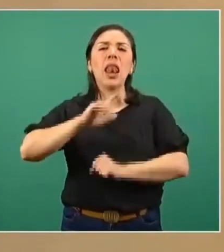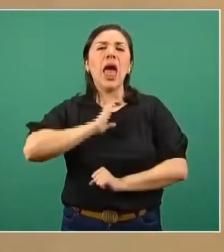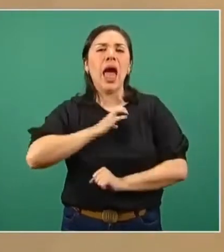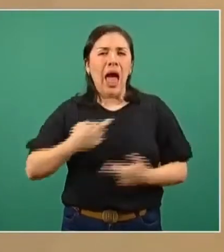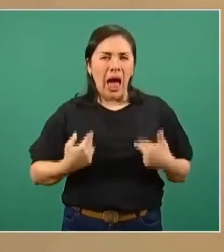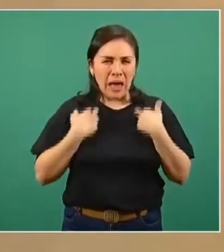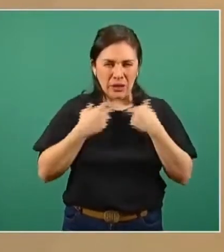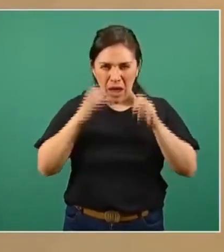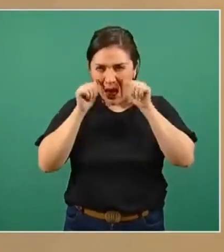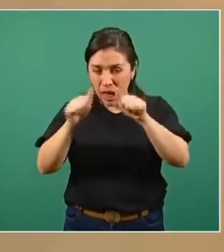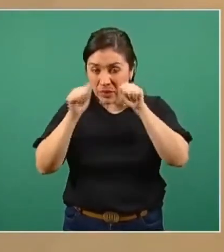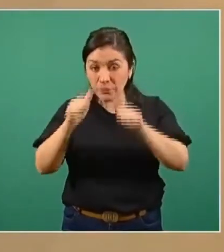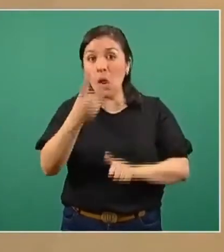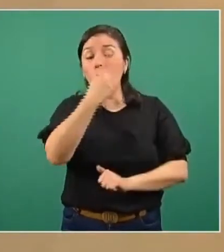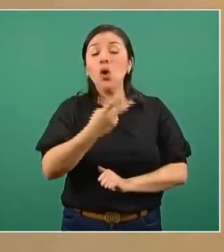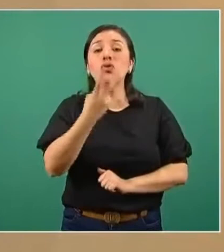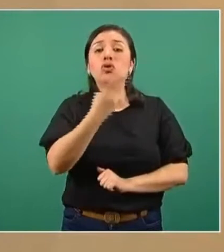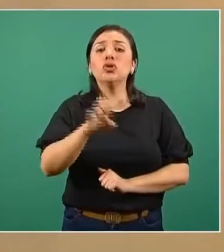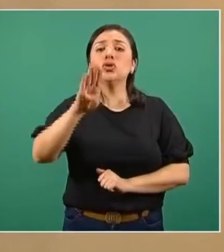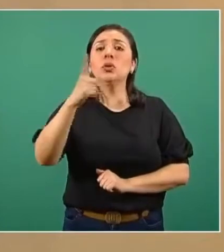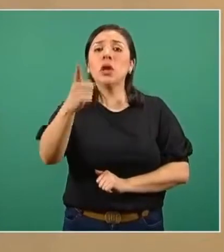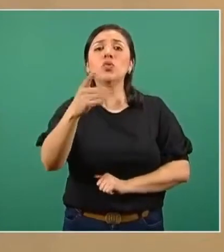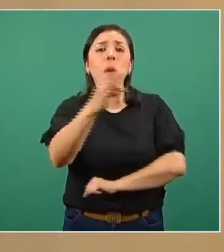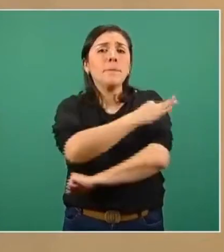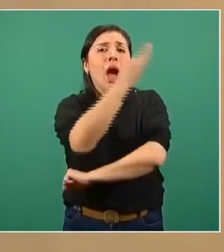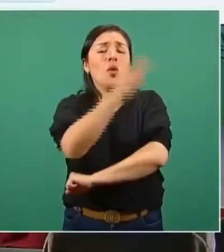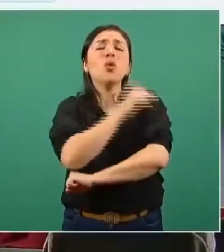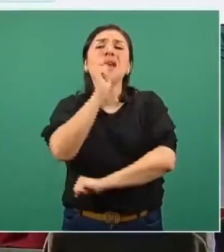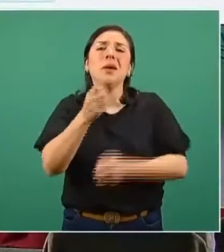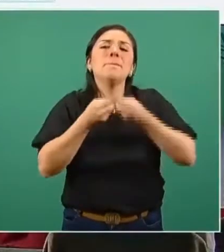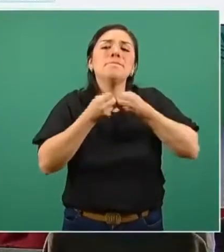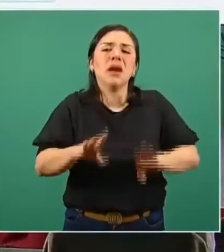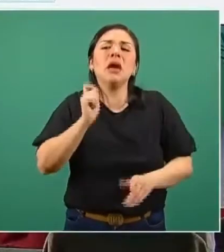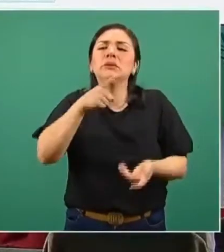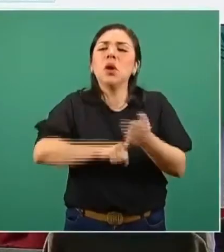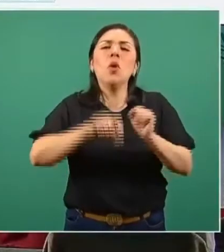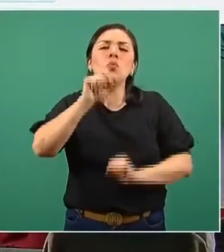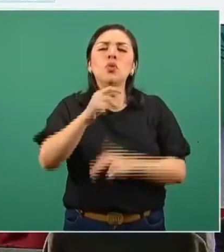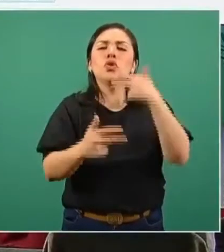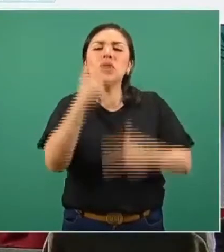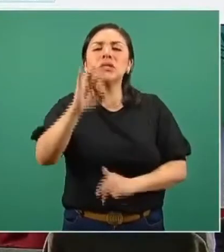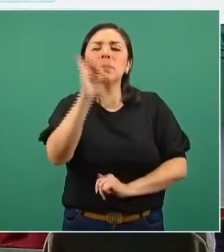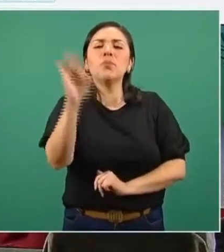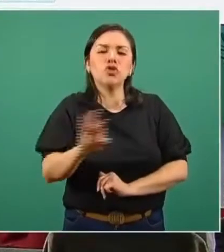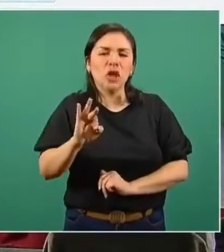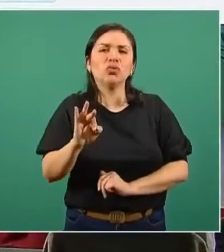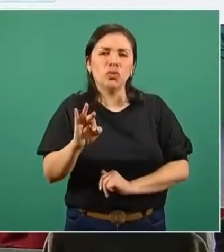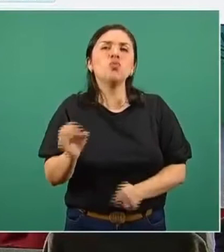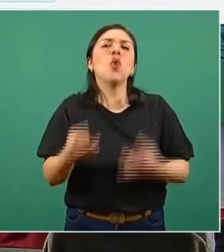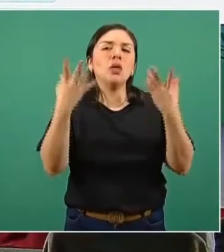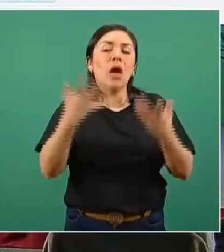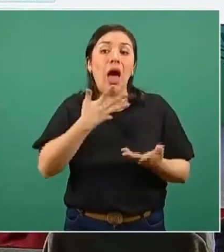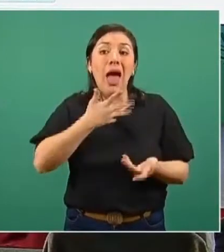total de 991 dosis perdidas, que representan el 0.13% del total de dosis. De